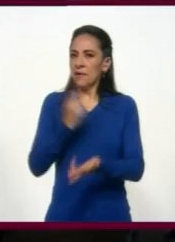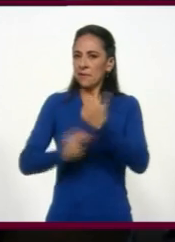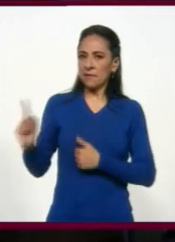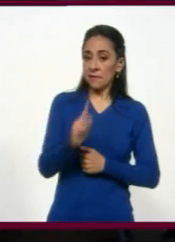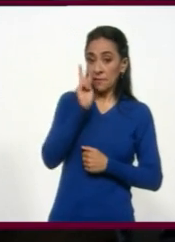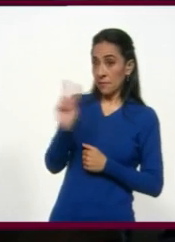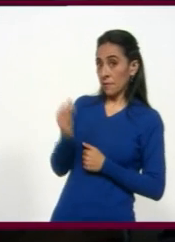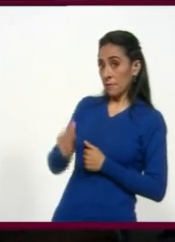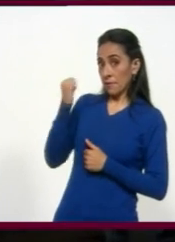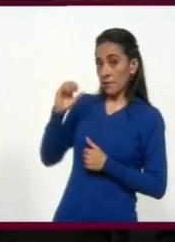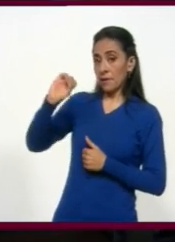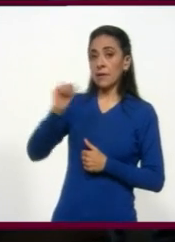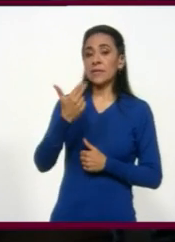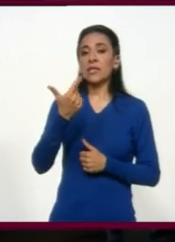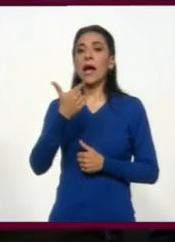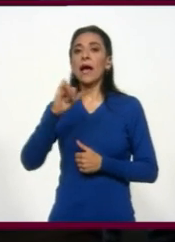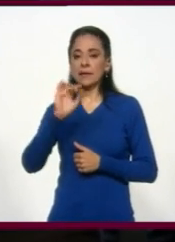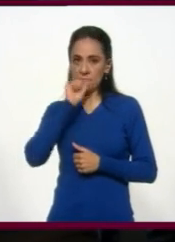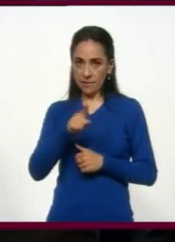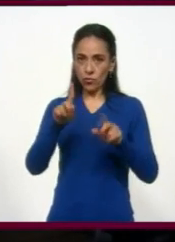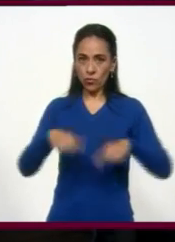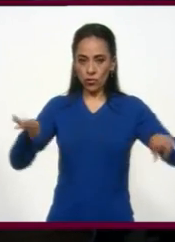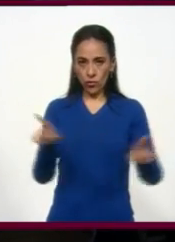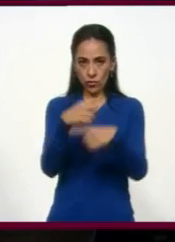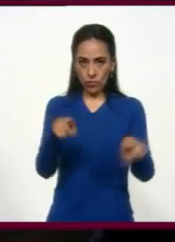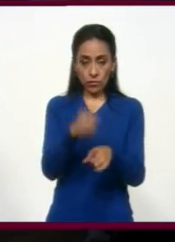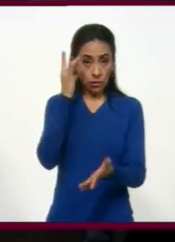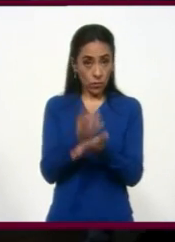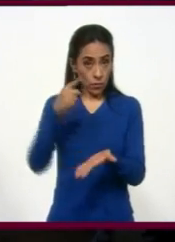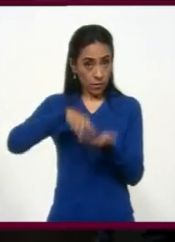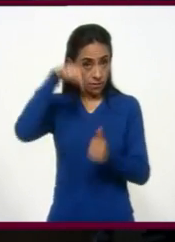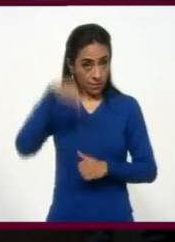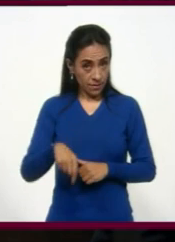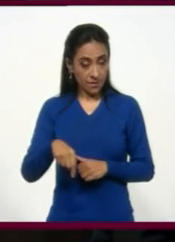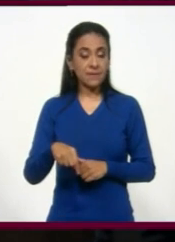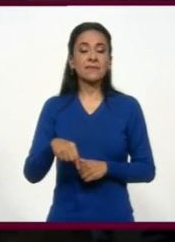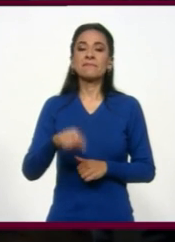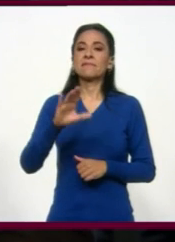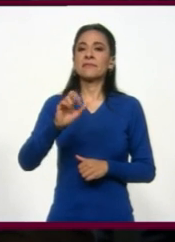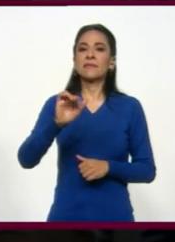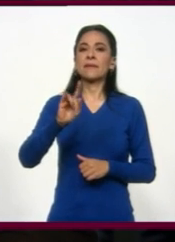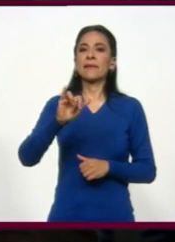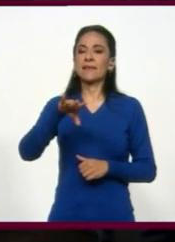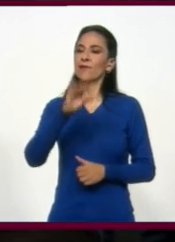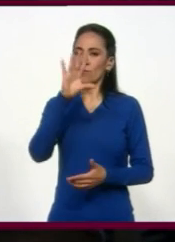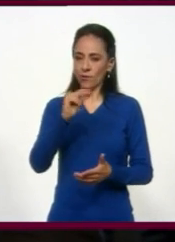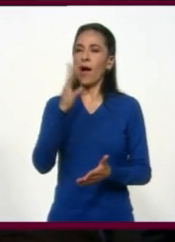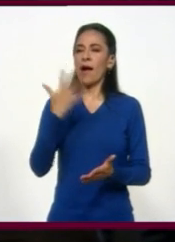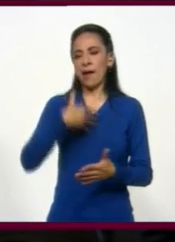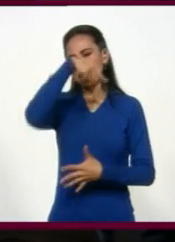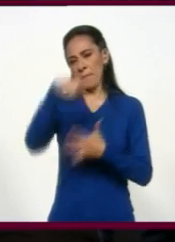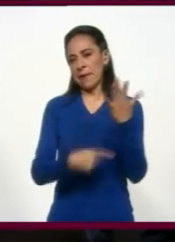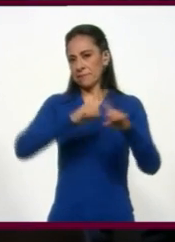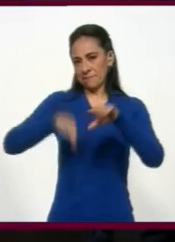orquesta de shanghai bueno no sólo eso sucede en un cervantino por eso tenemos el siguiente resumen de actividades y lo que está